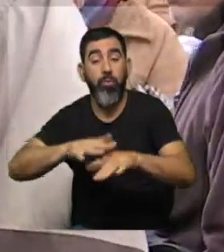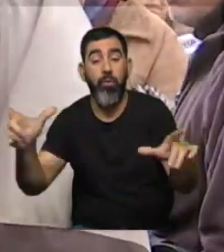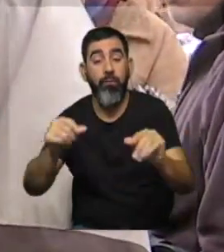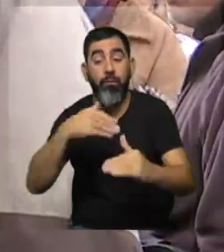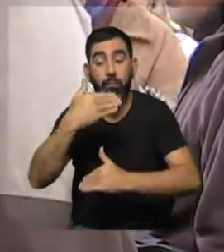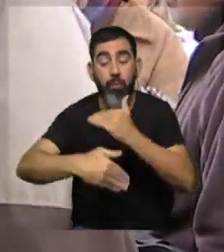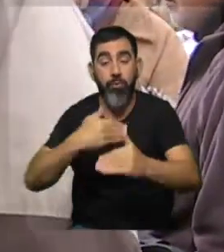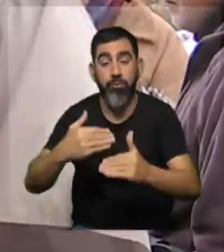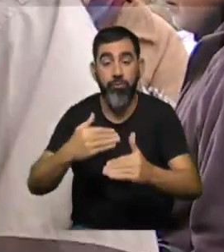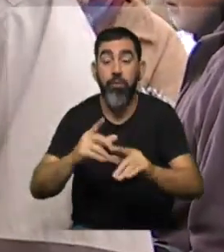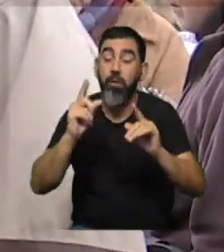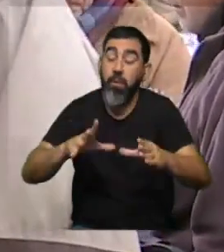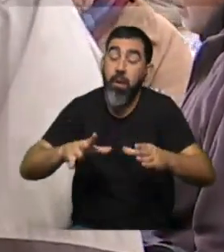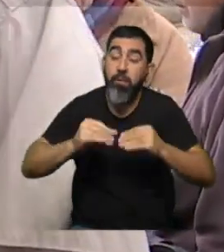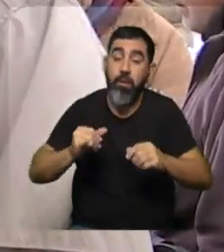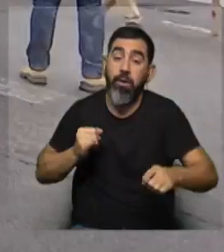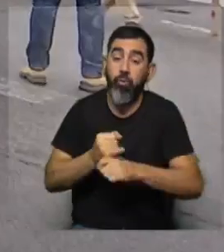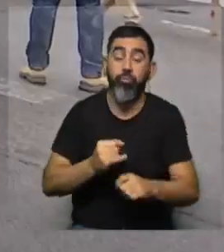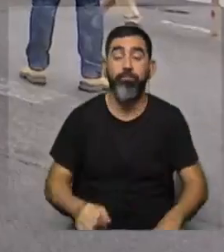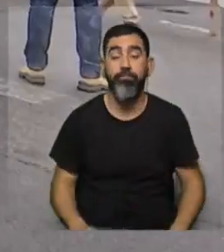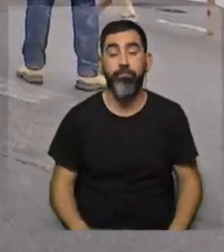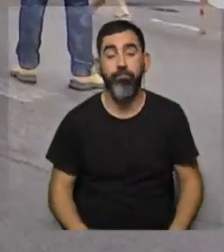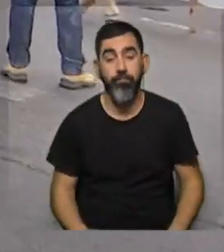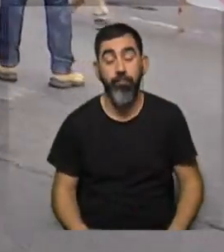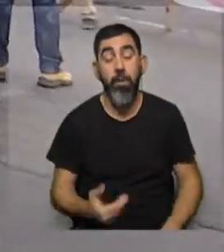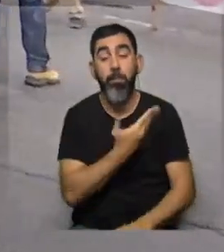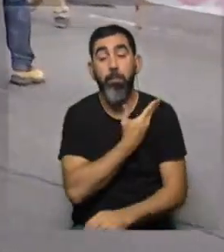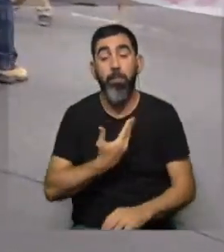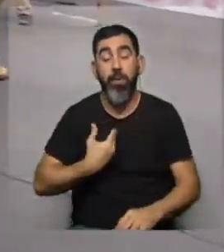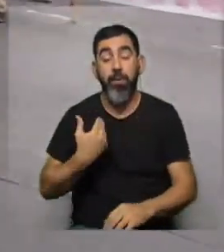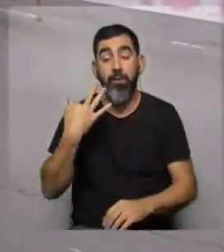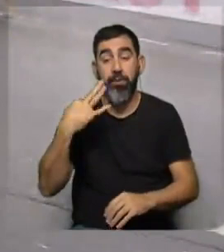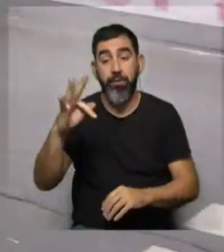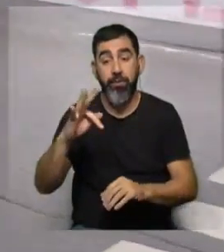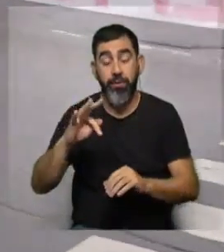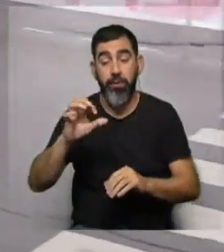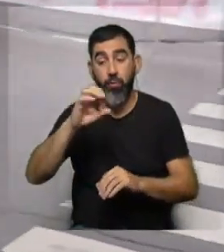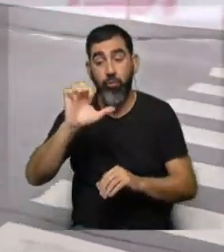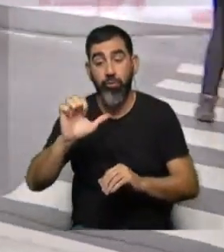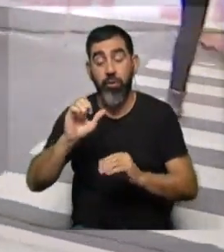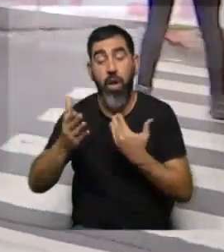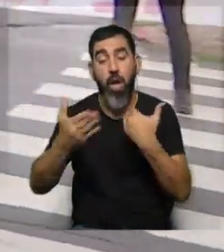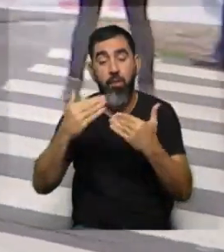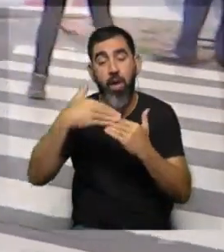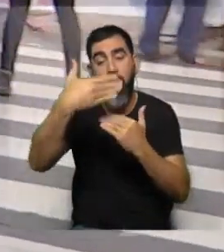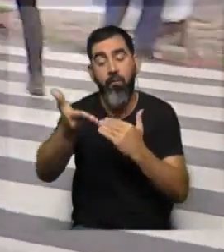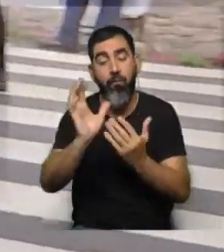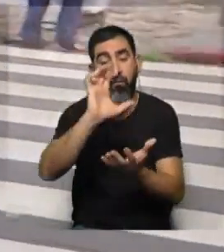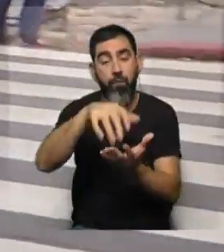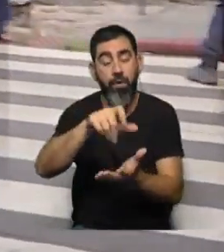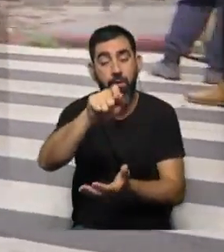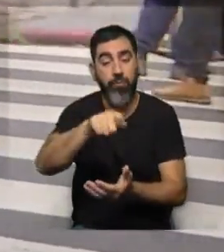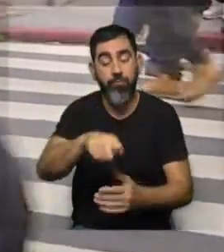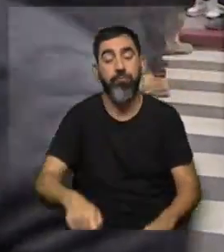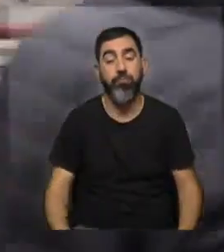el proceso van a tener que asumir que esto fue un error en tanto el presidente de fose Federico cramerman habló a las afueras de la sede